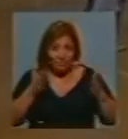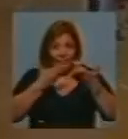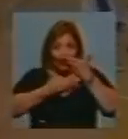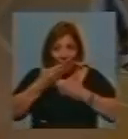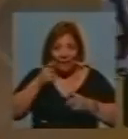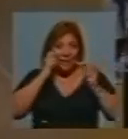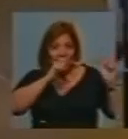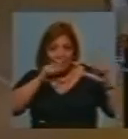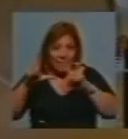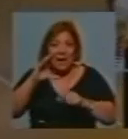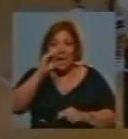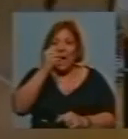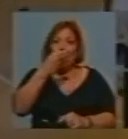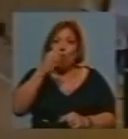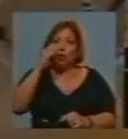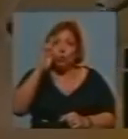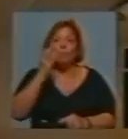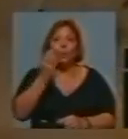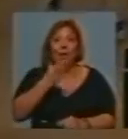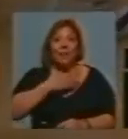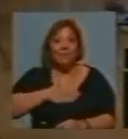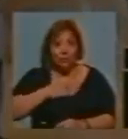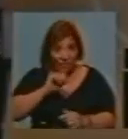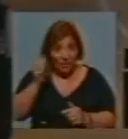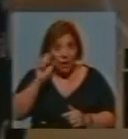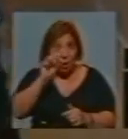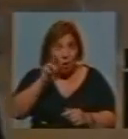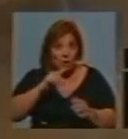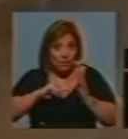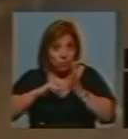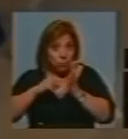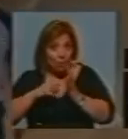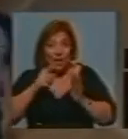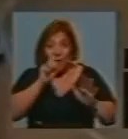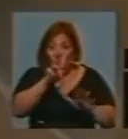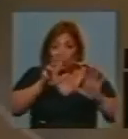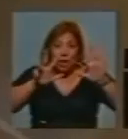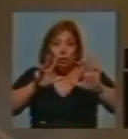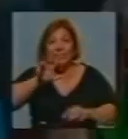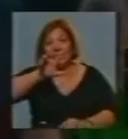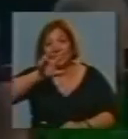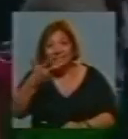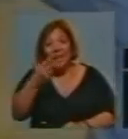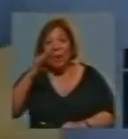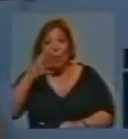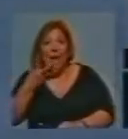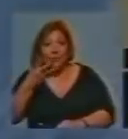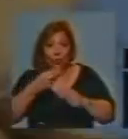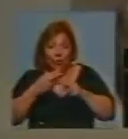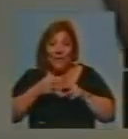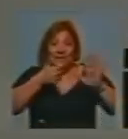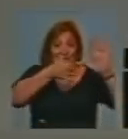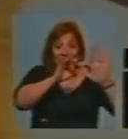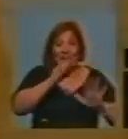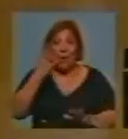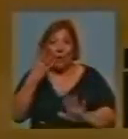imágenes. Aquí estaba Cabot, porque Defensor llegó a tener una ventaja de 12 puntos a falta de 2-0-8 en el tercer cuarto, 60-46.